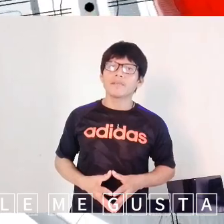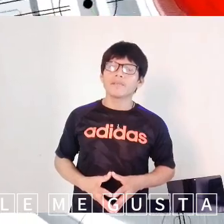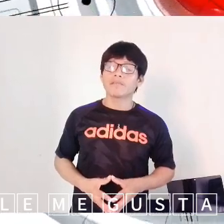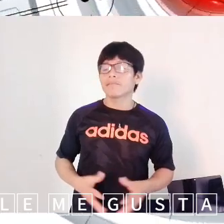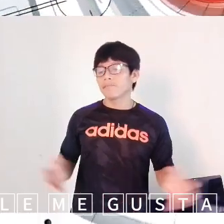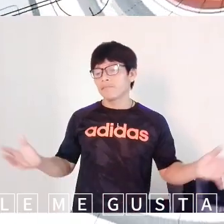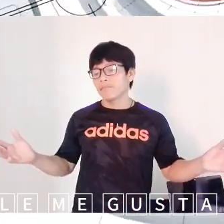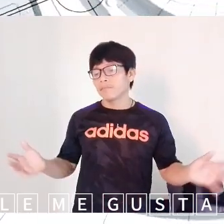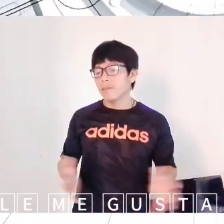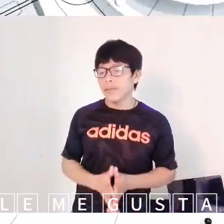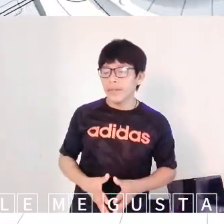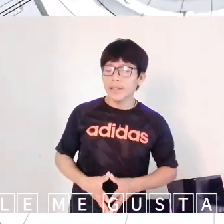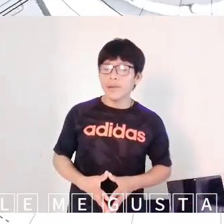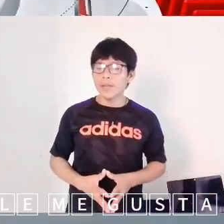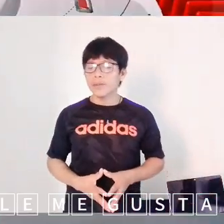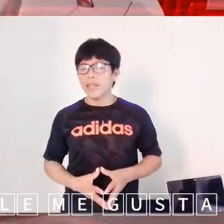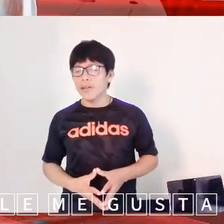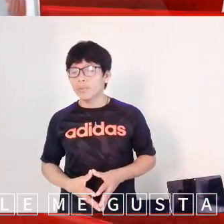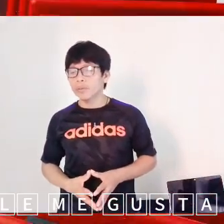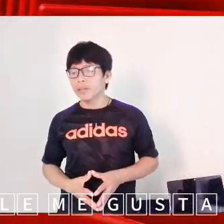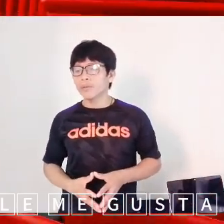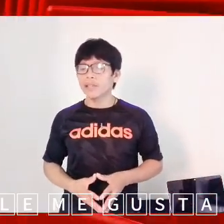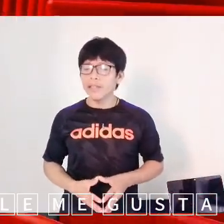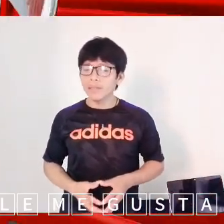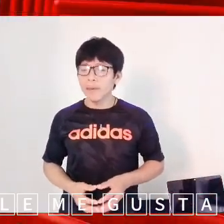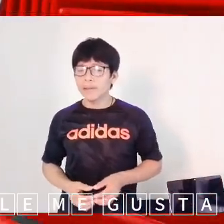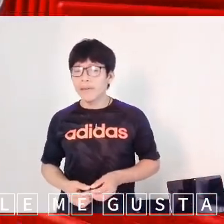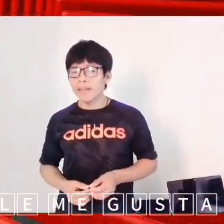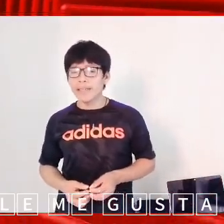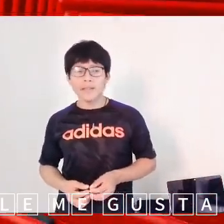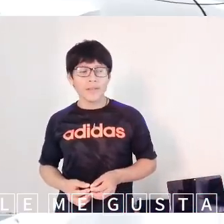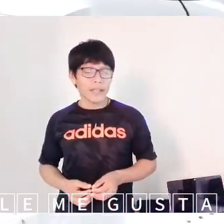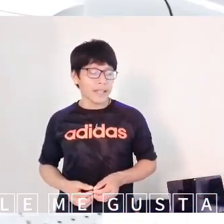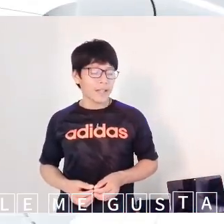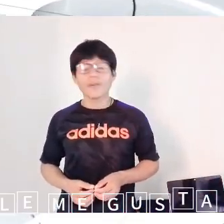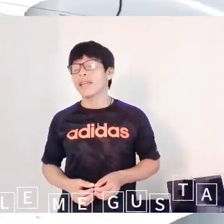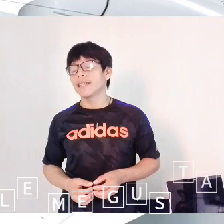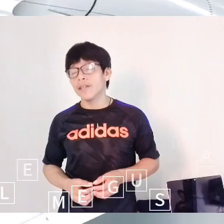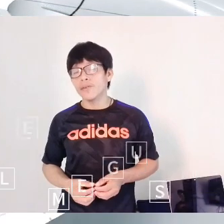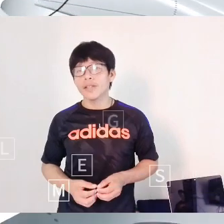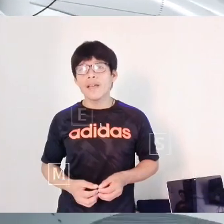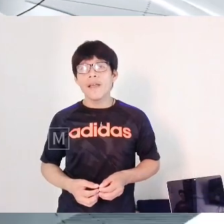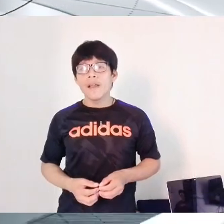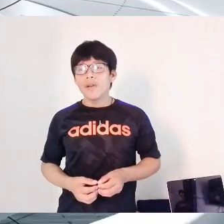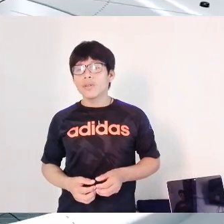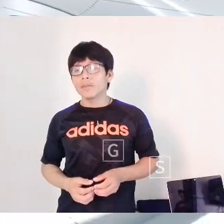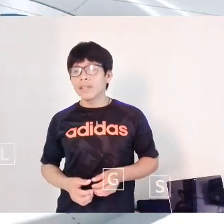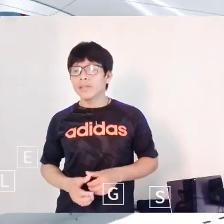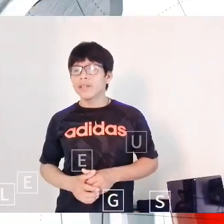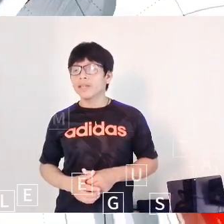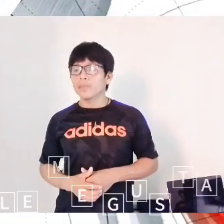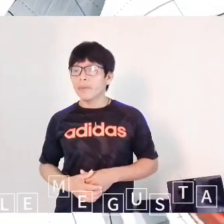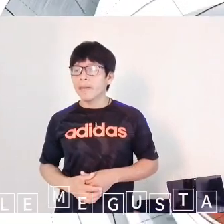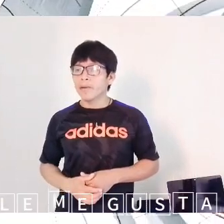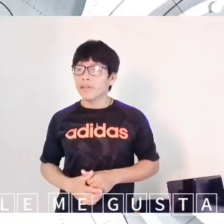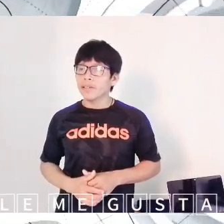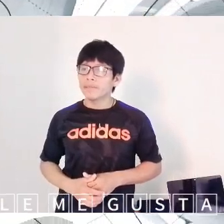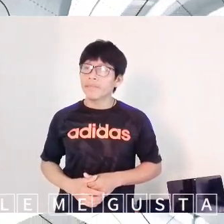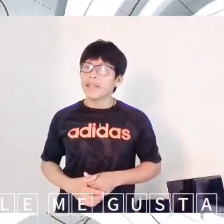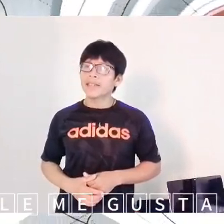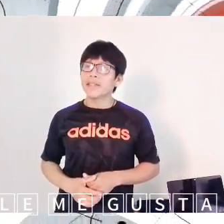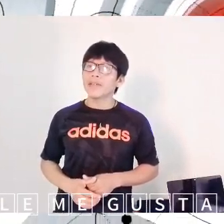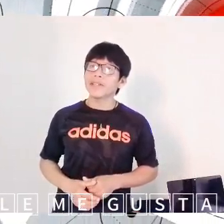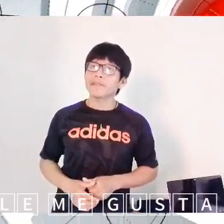inconstitucional. Vamos a ver qué es lo que sucede en los próximos días. Vamos a ver qué es lo que dicen los ministros de la Suprema